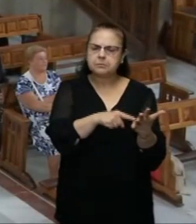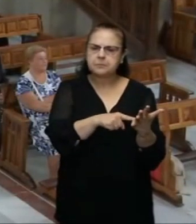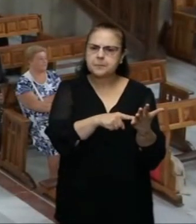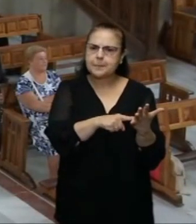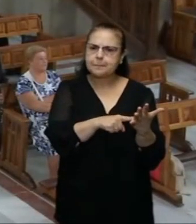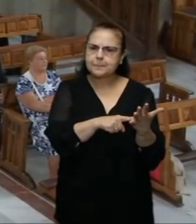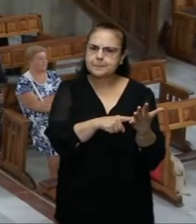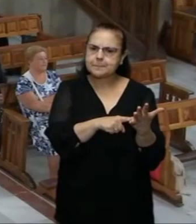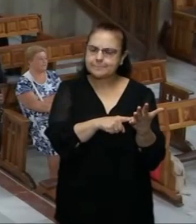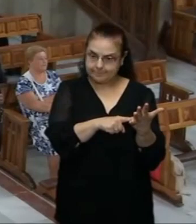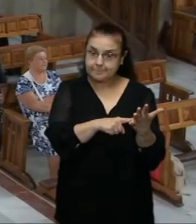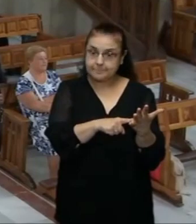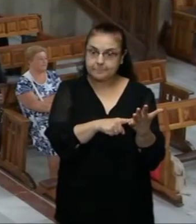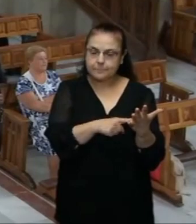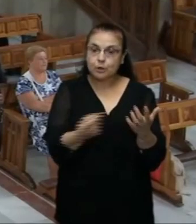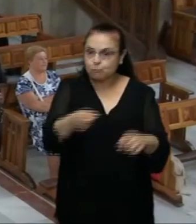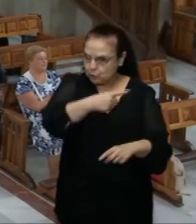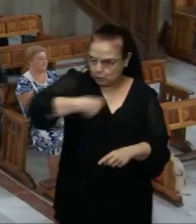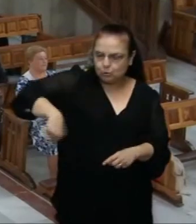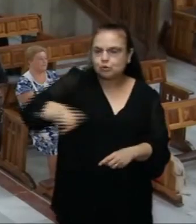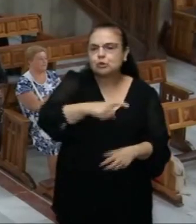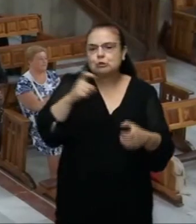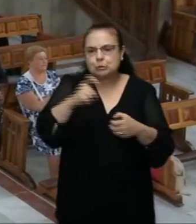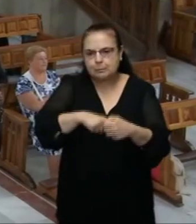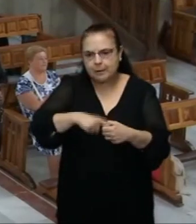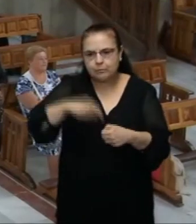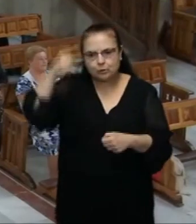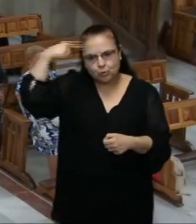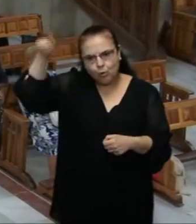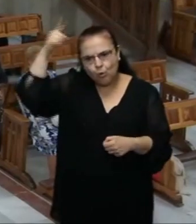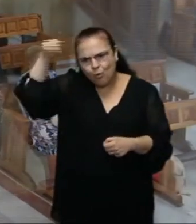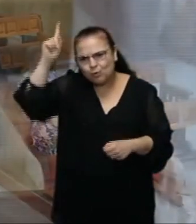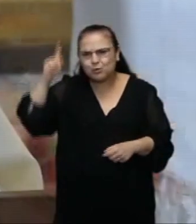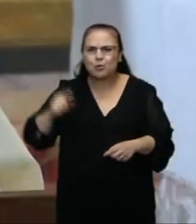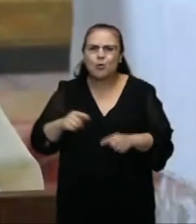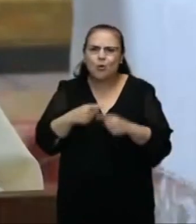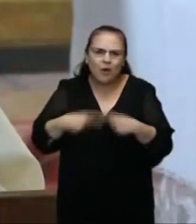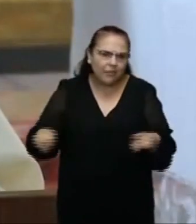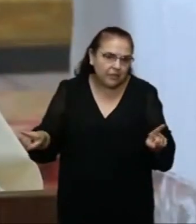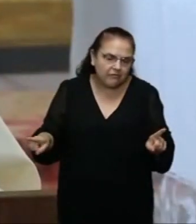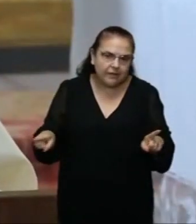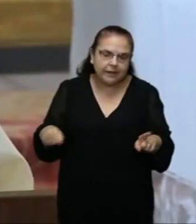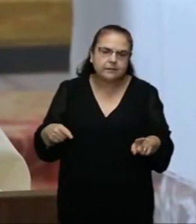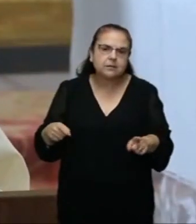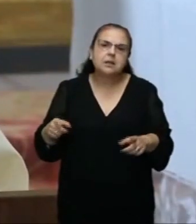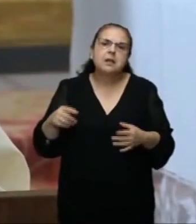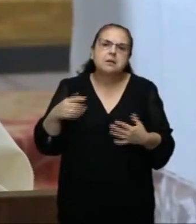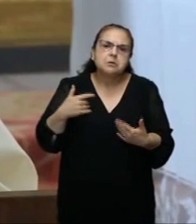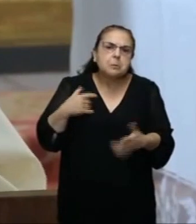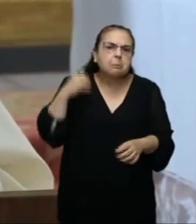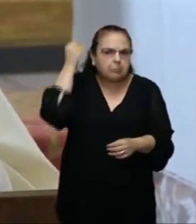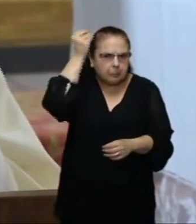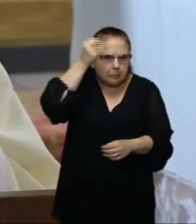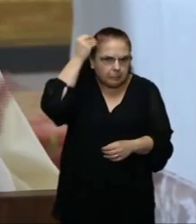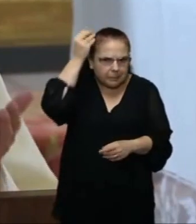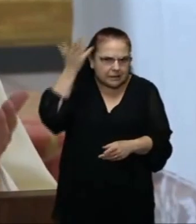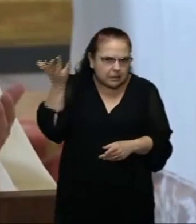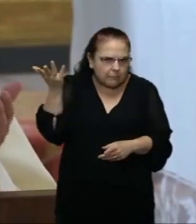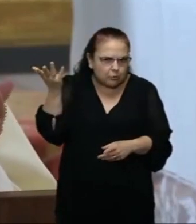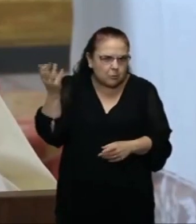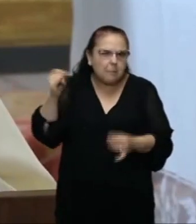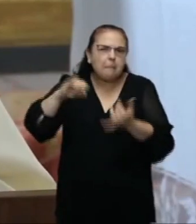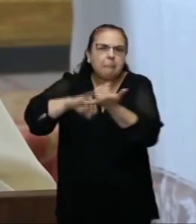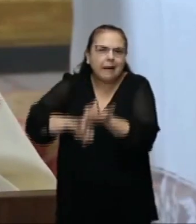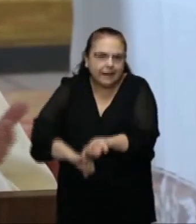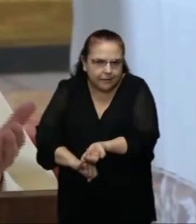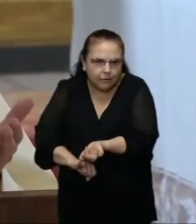como miembros de una cultura diferente, pues nos puede llamar la atención cuando dice marido de una sola